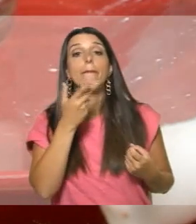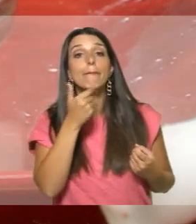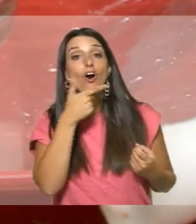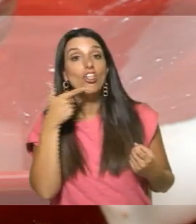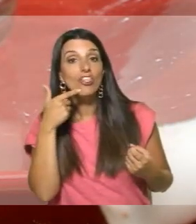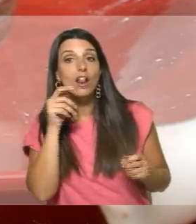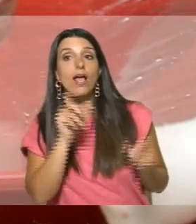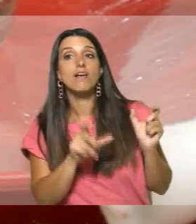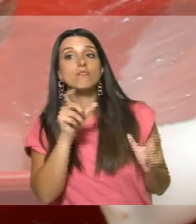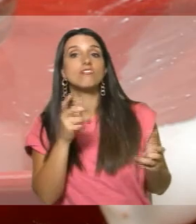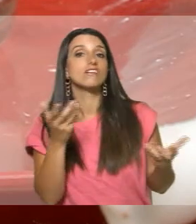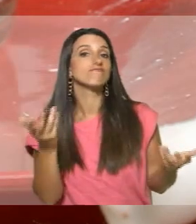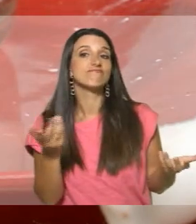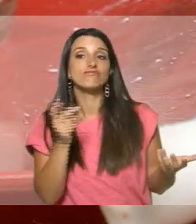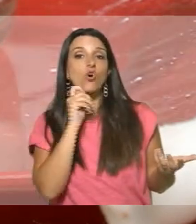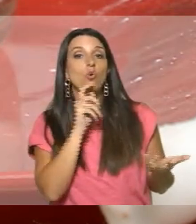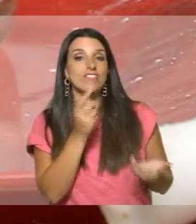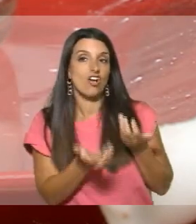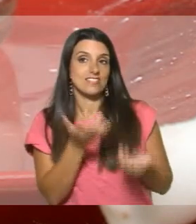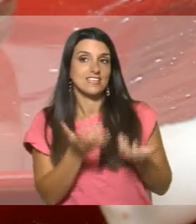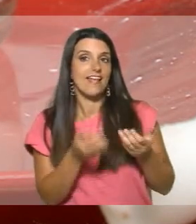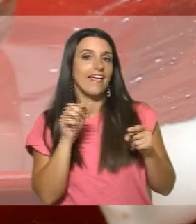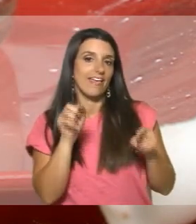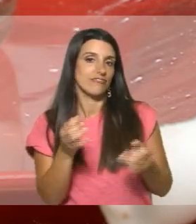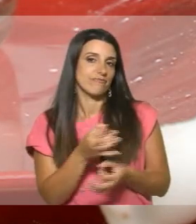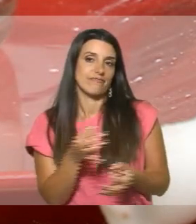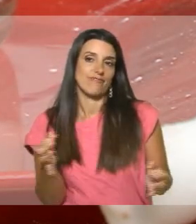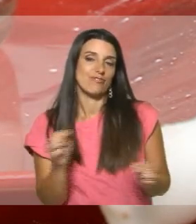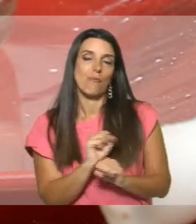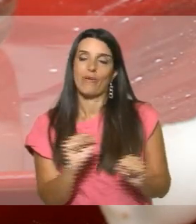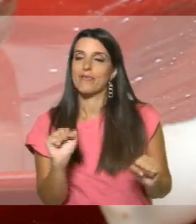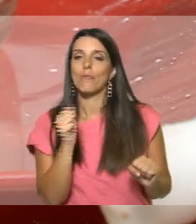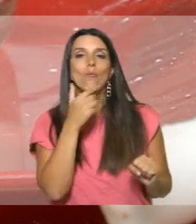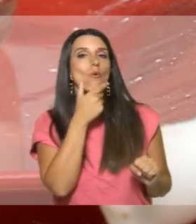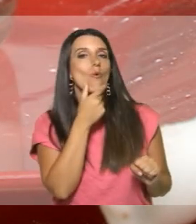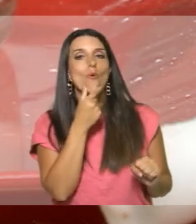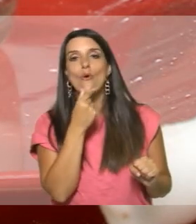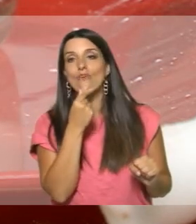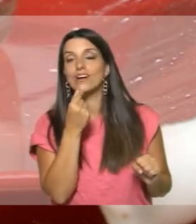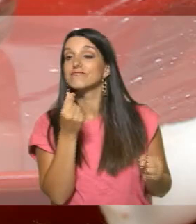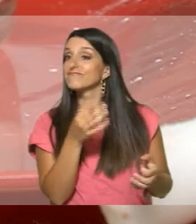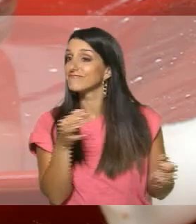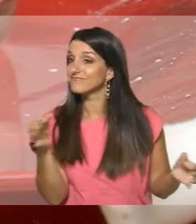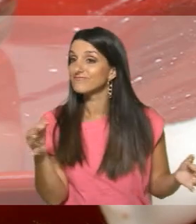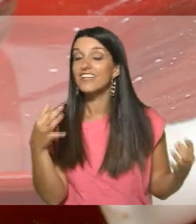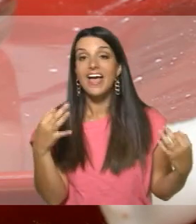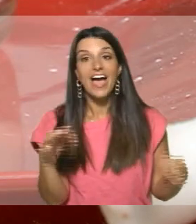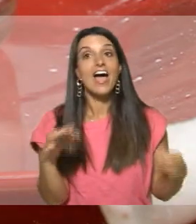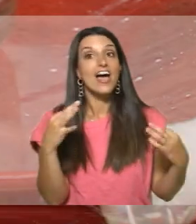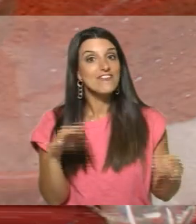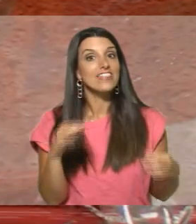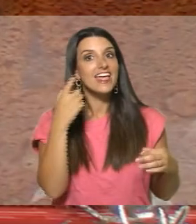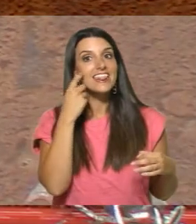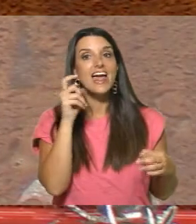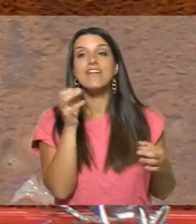que no están como siempre cocinando, ¿no? Y esto lo puedes hacer cero complicación. Así que esta es ideal. Excelente, la verdad que me parece una gran